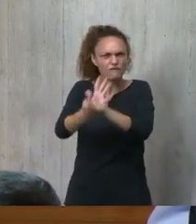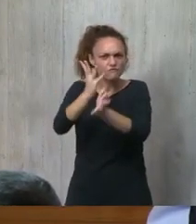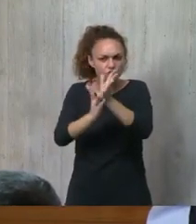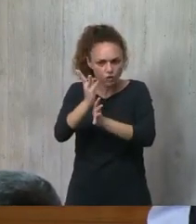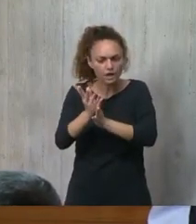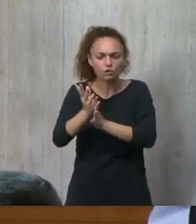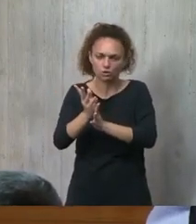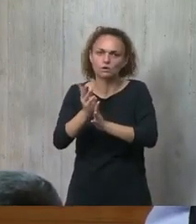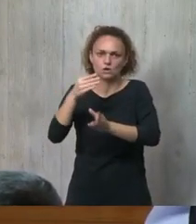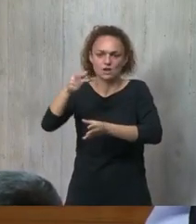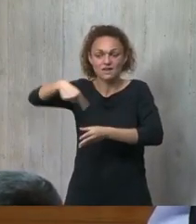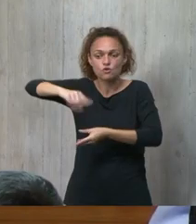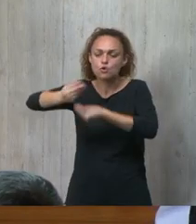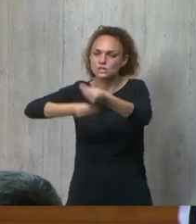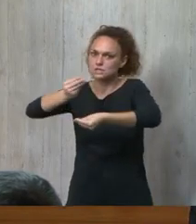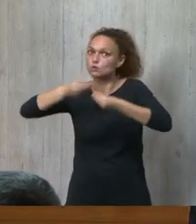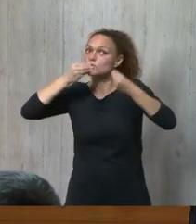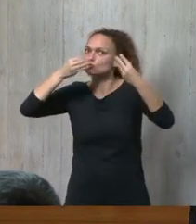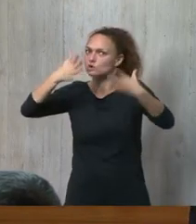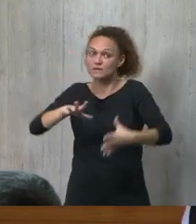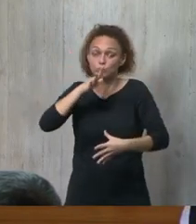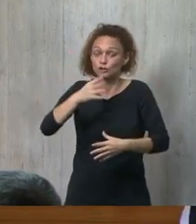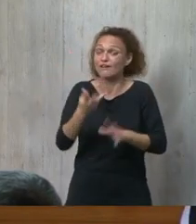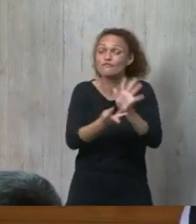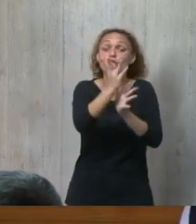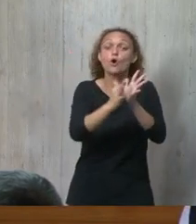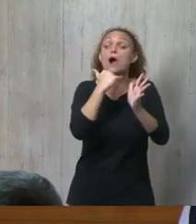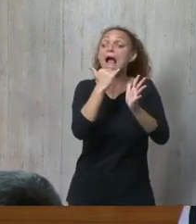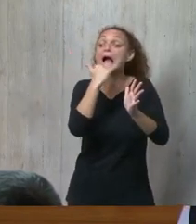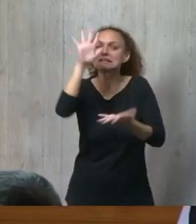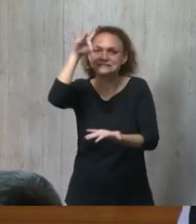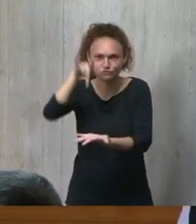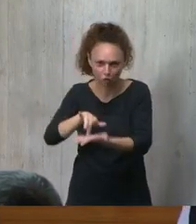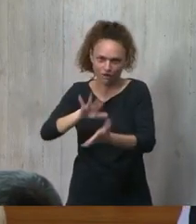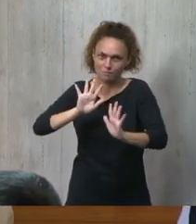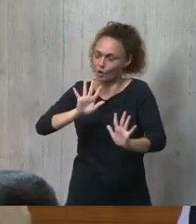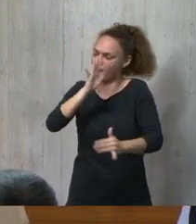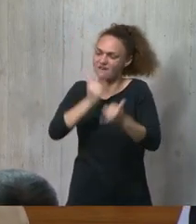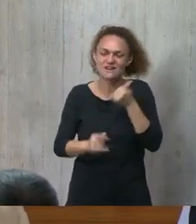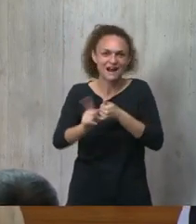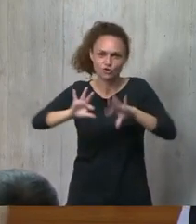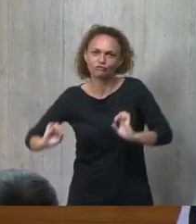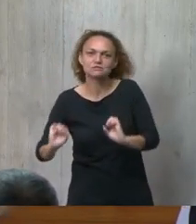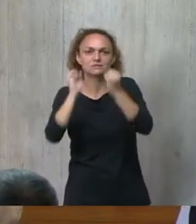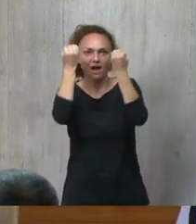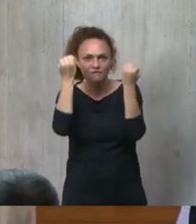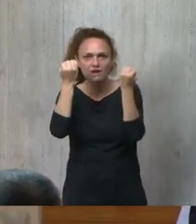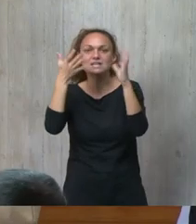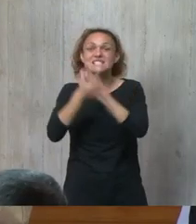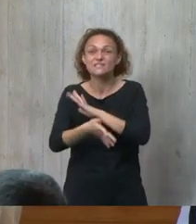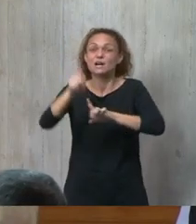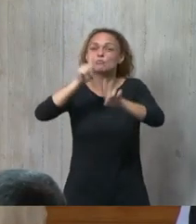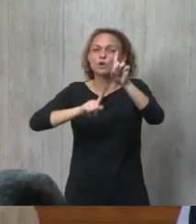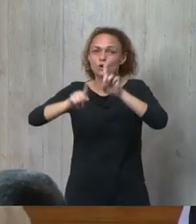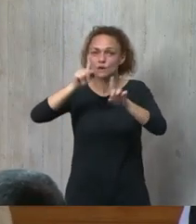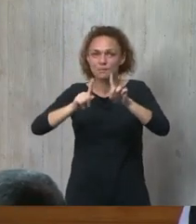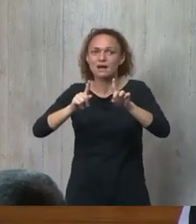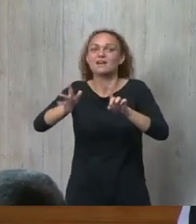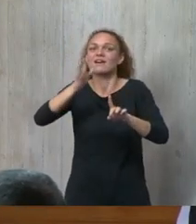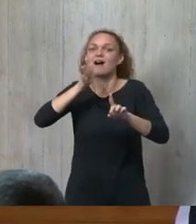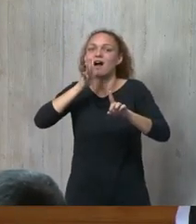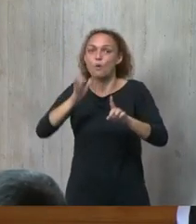fuego ya llegaba donde teníamos esa línea de abastecimiento de agua. Se ha salvado y, por lo tanto, se ha evitado el problema de que hubiera